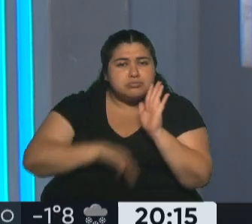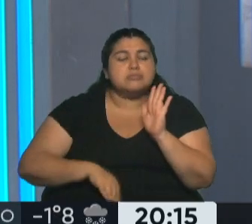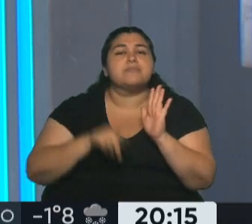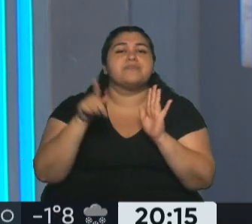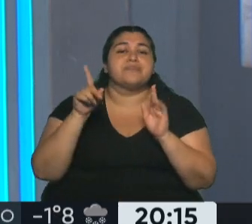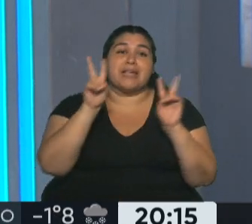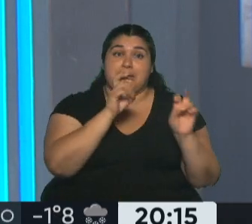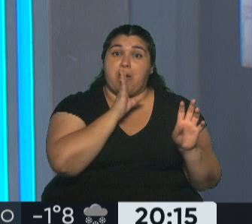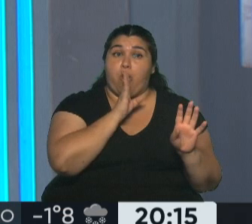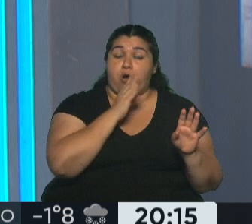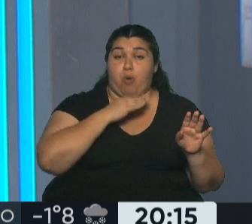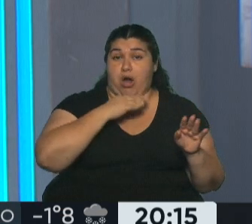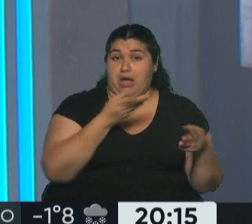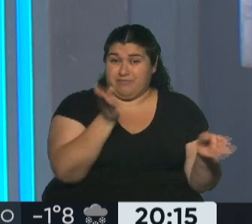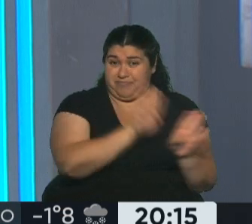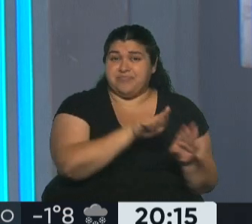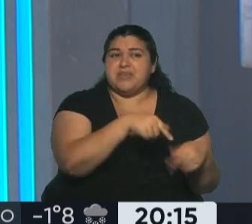tema Boca Juniors